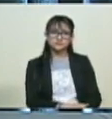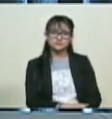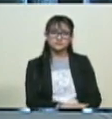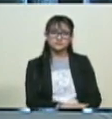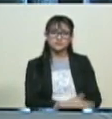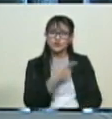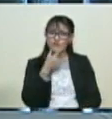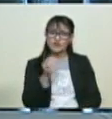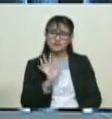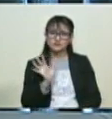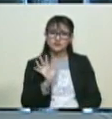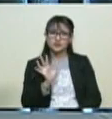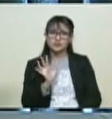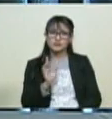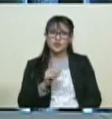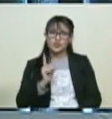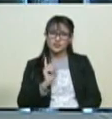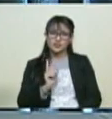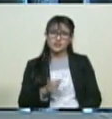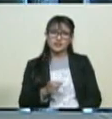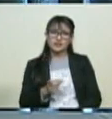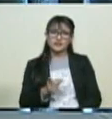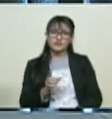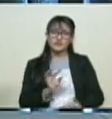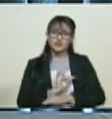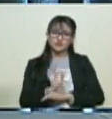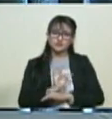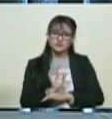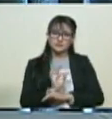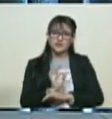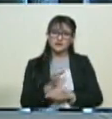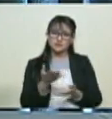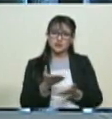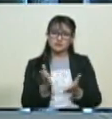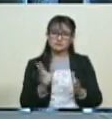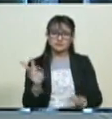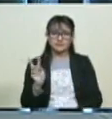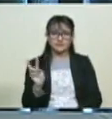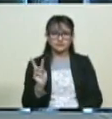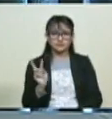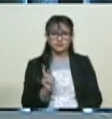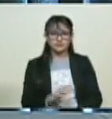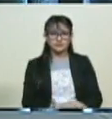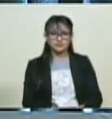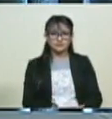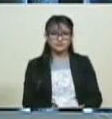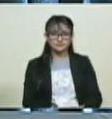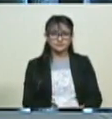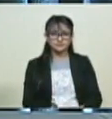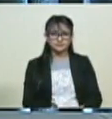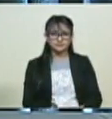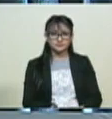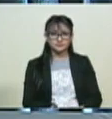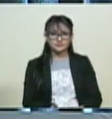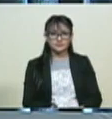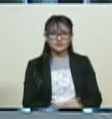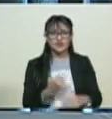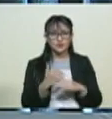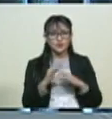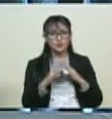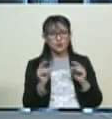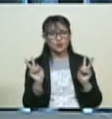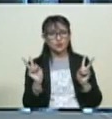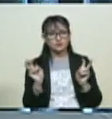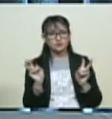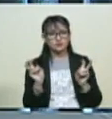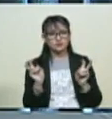mañana pero tiene que haber destellos de funcionamiento útil para el país igual todos los temas que tienen que